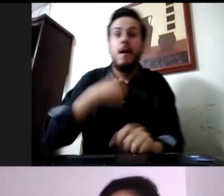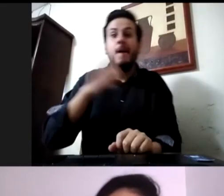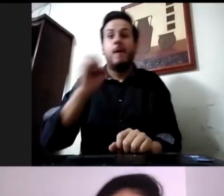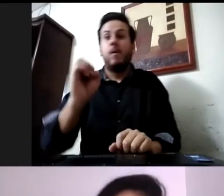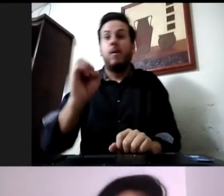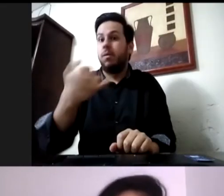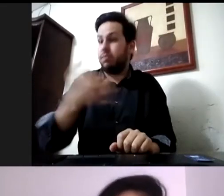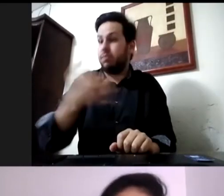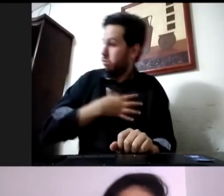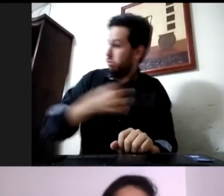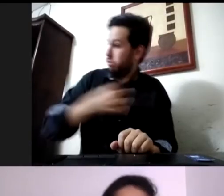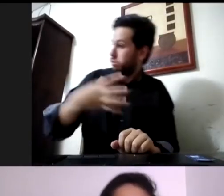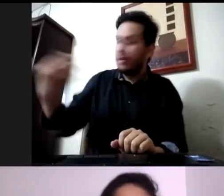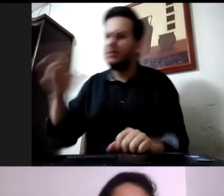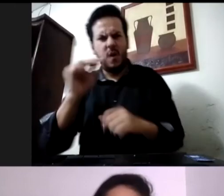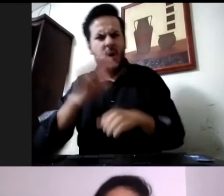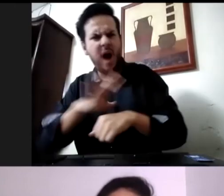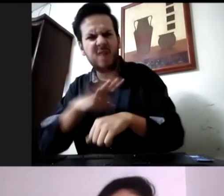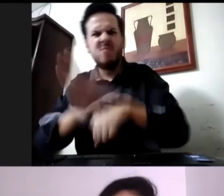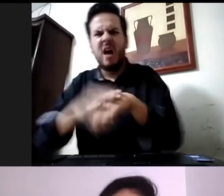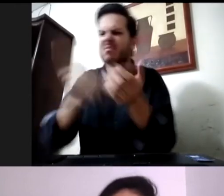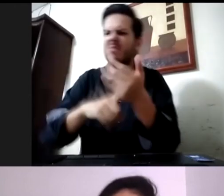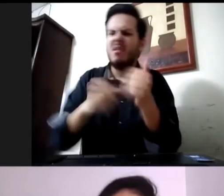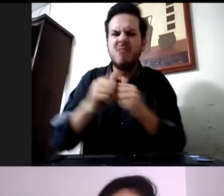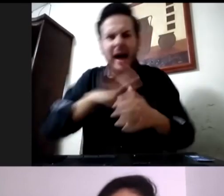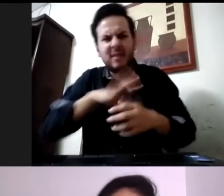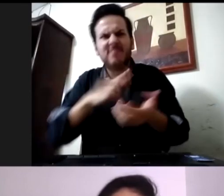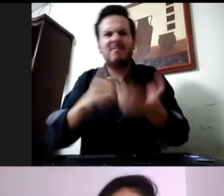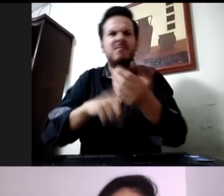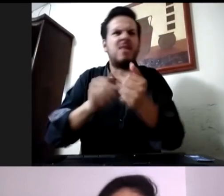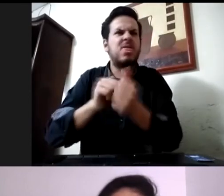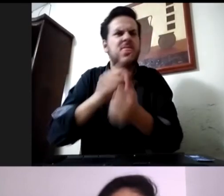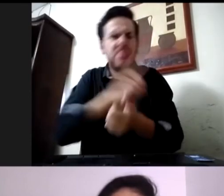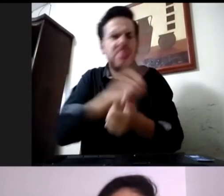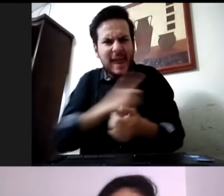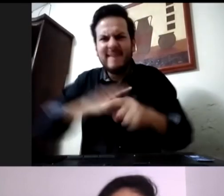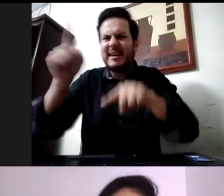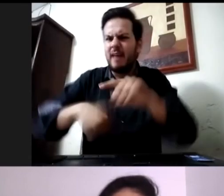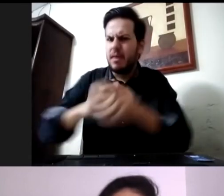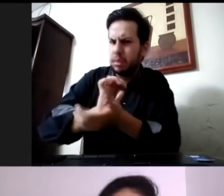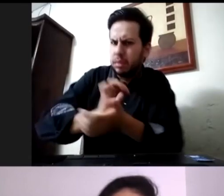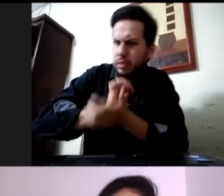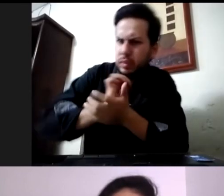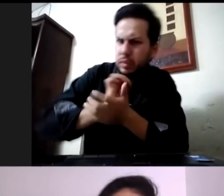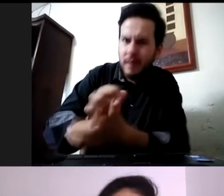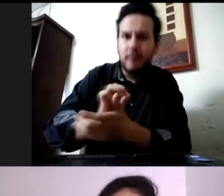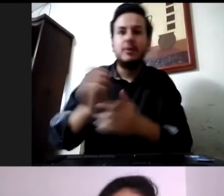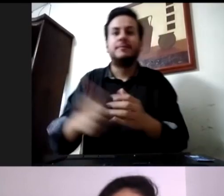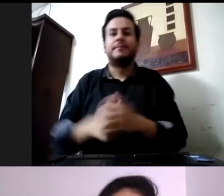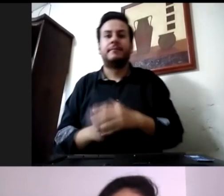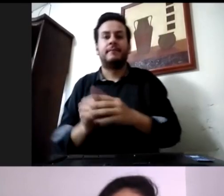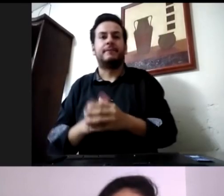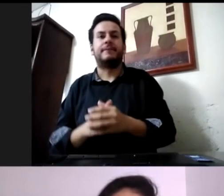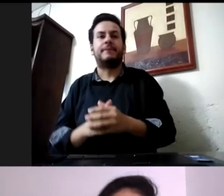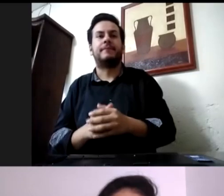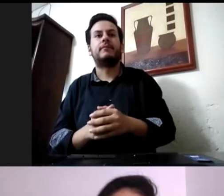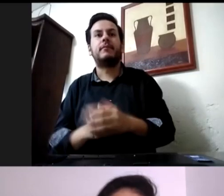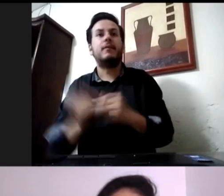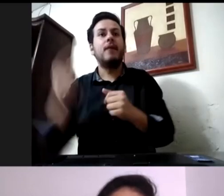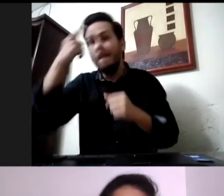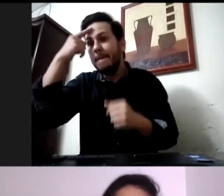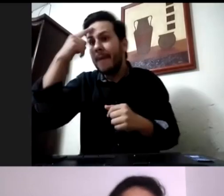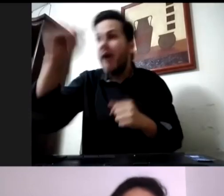las familias son fábricas de discriminación y son correas de transmisión del